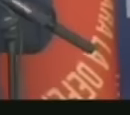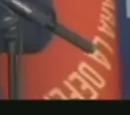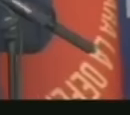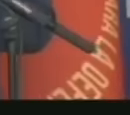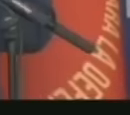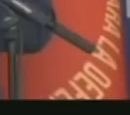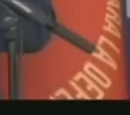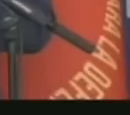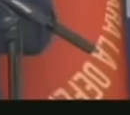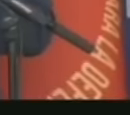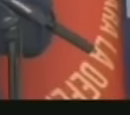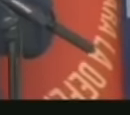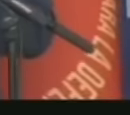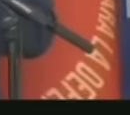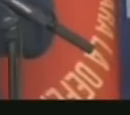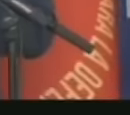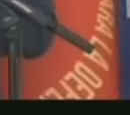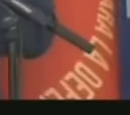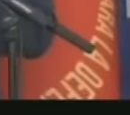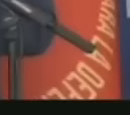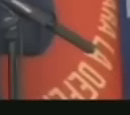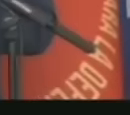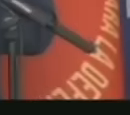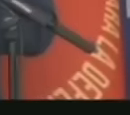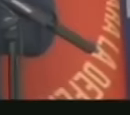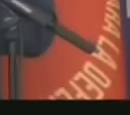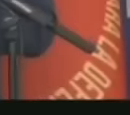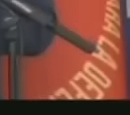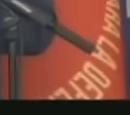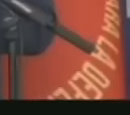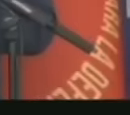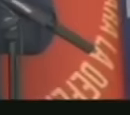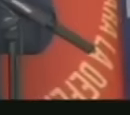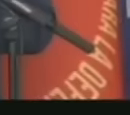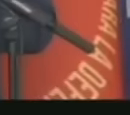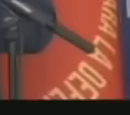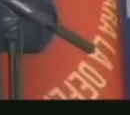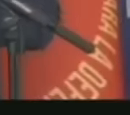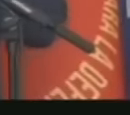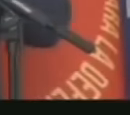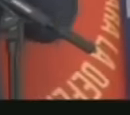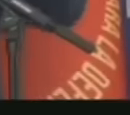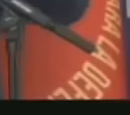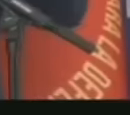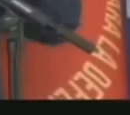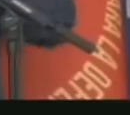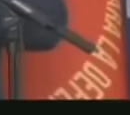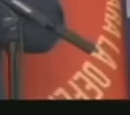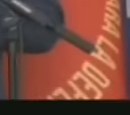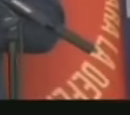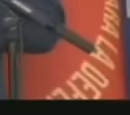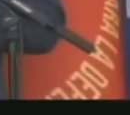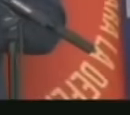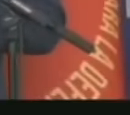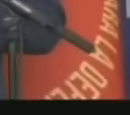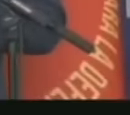sujeto a que se le abra una investigación, a que sea procesado y a que sea detenido.